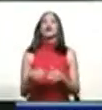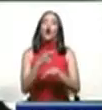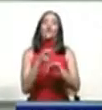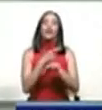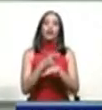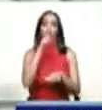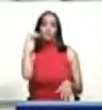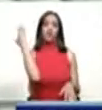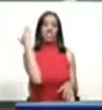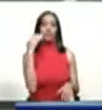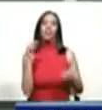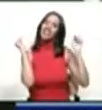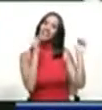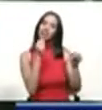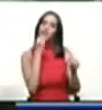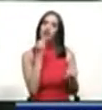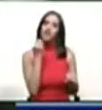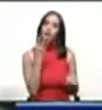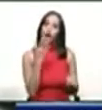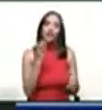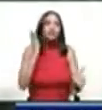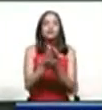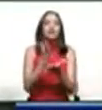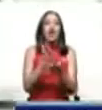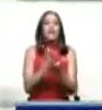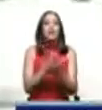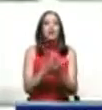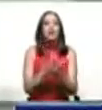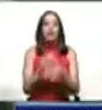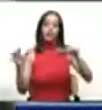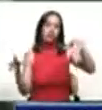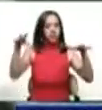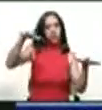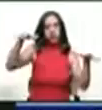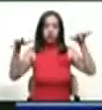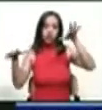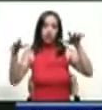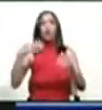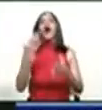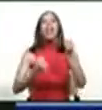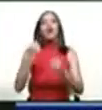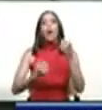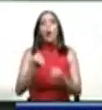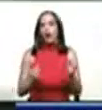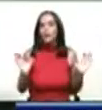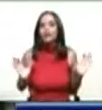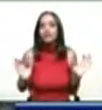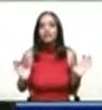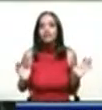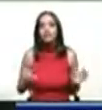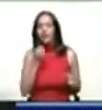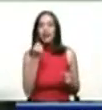Y que ahí en Miraflores estuviera siempre una marioneta, un jalabola, pues. Pero a Miraflores